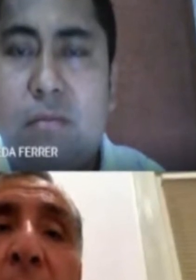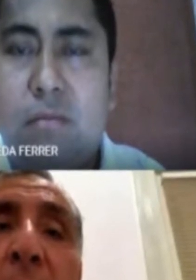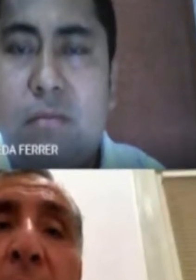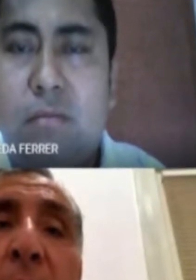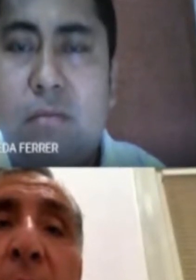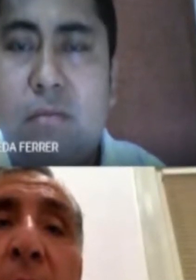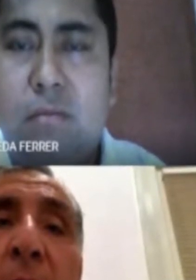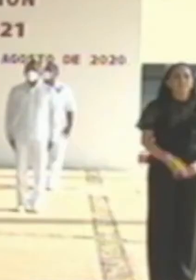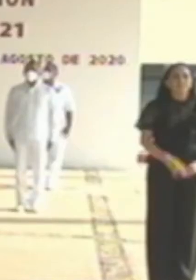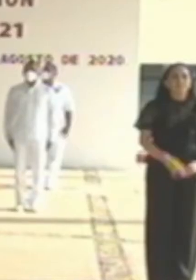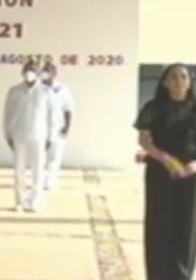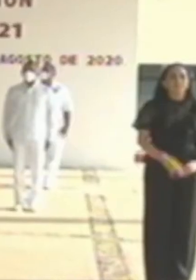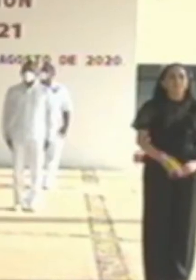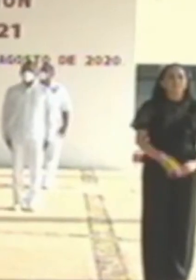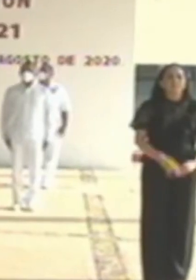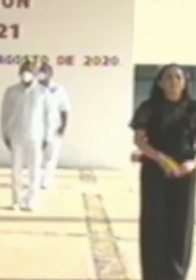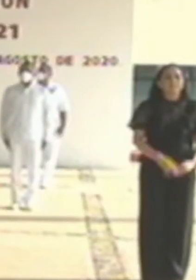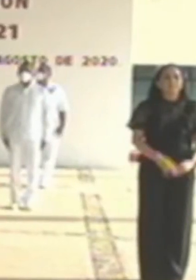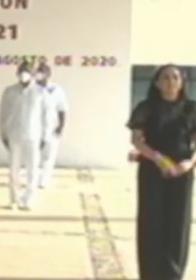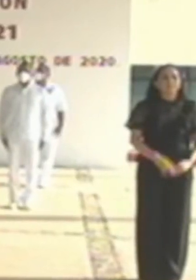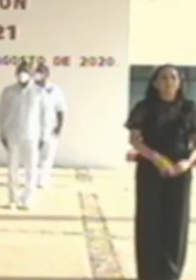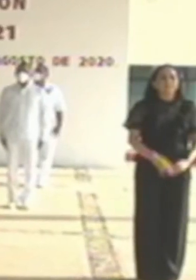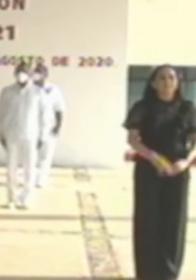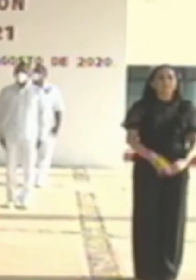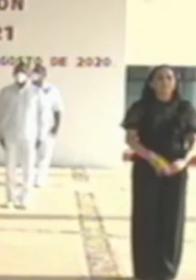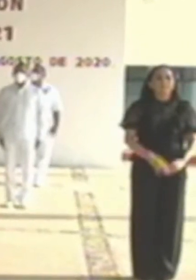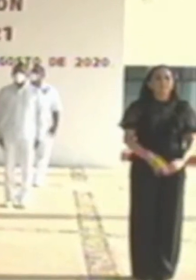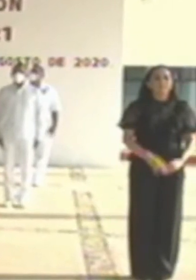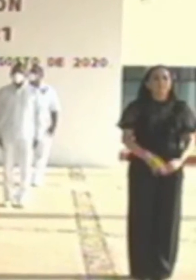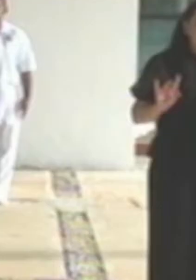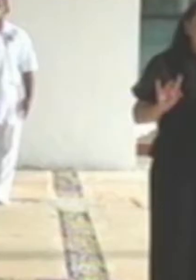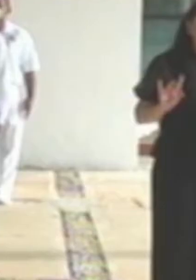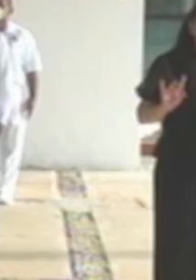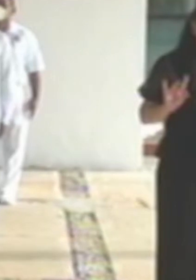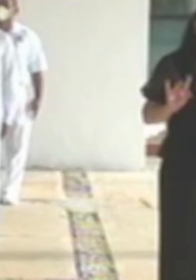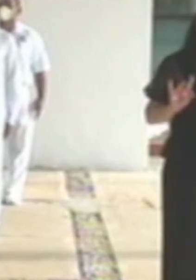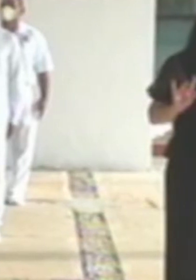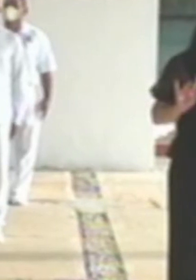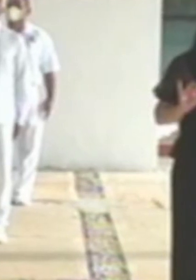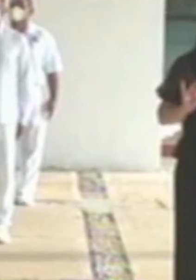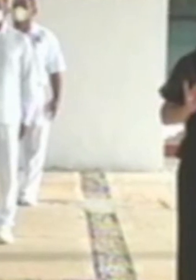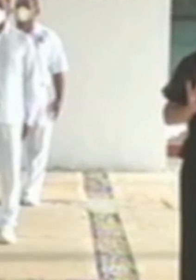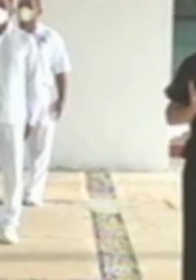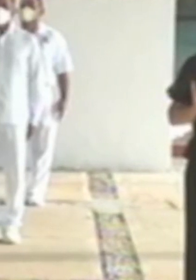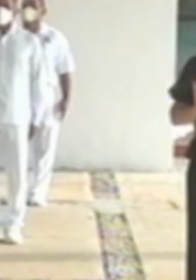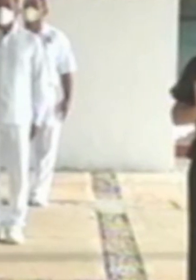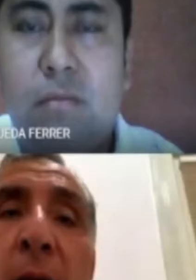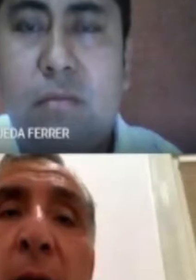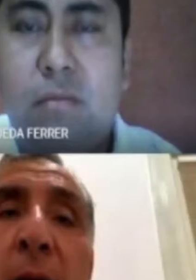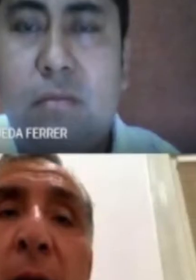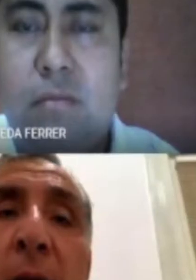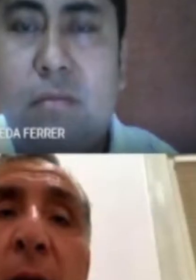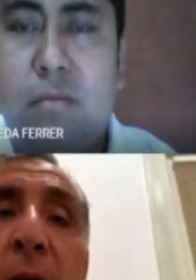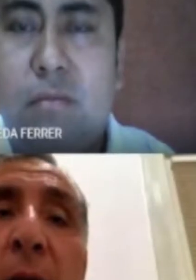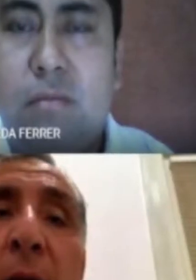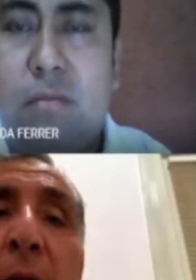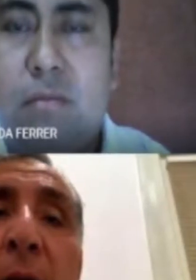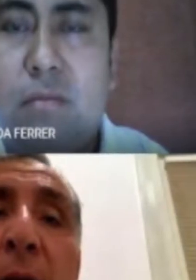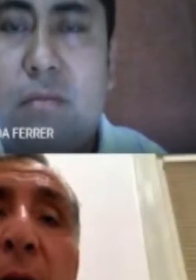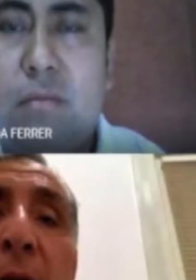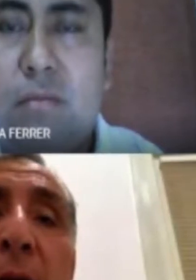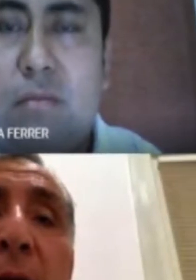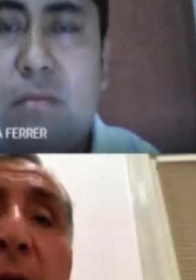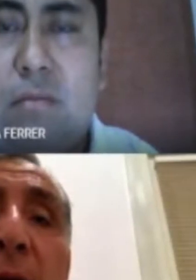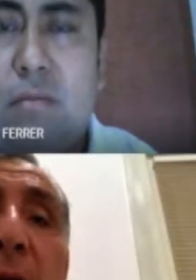la televisión. Luego de hacer un reconocimiento a maestras y maestros que asesorarán a los estudiantes en esta etapa, el mandatario estatal destacó que en el marco de